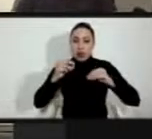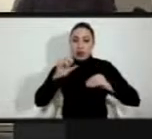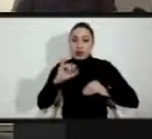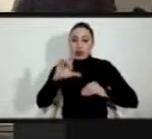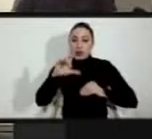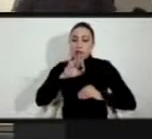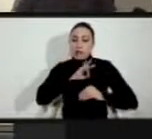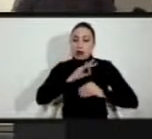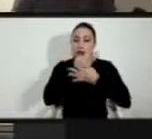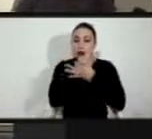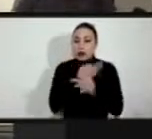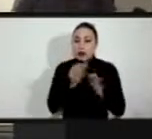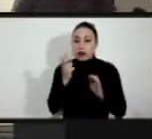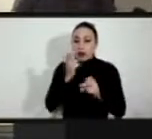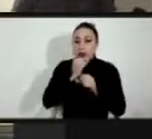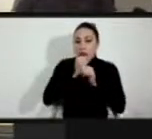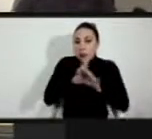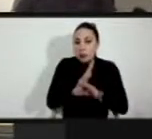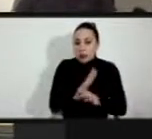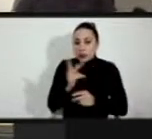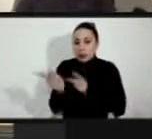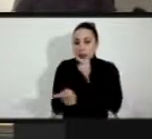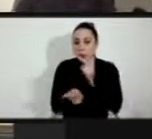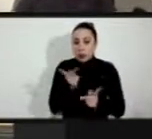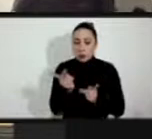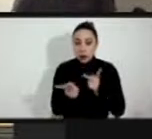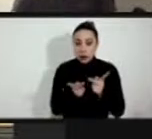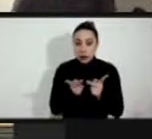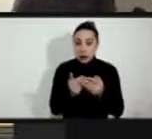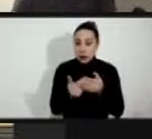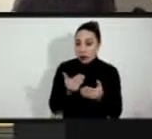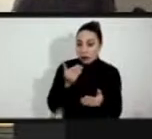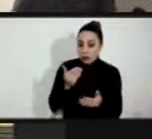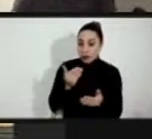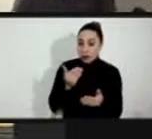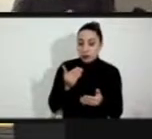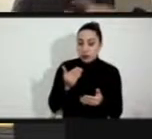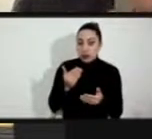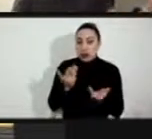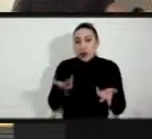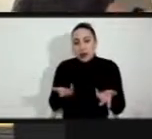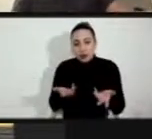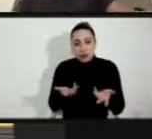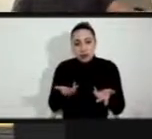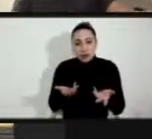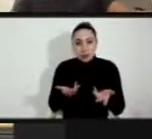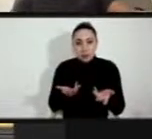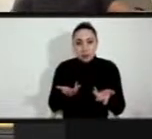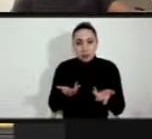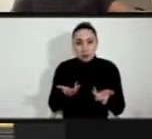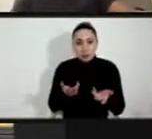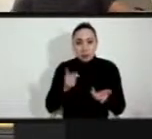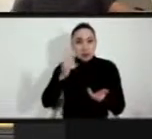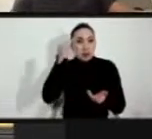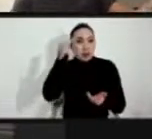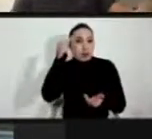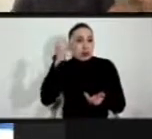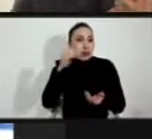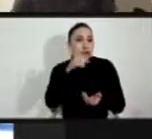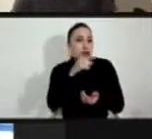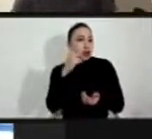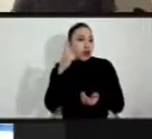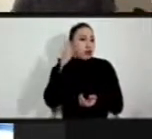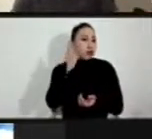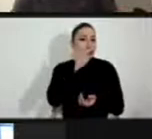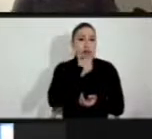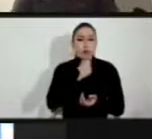el expediente o no se puede hacer público. De tal manera que no porque se le ocurra a un diputado o diputada, oye, préstame el expediente